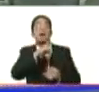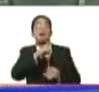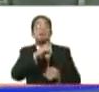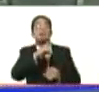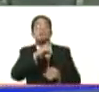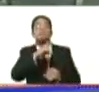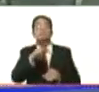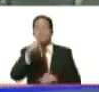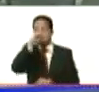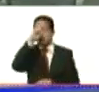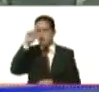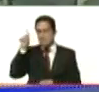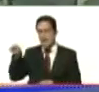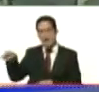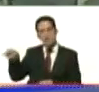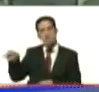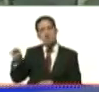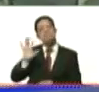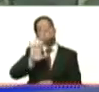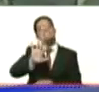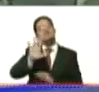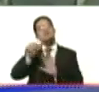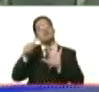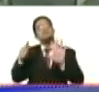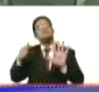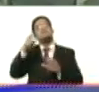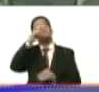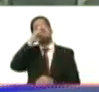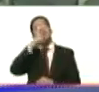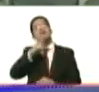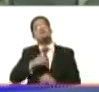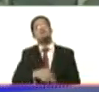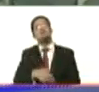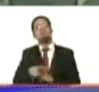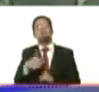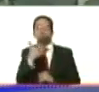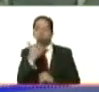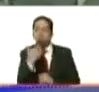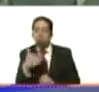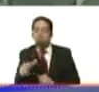Diosdado tiene 56 años, va a cumplir 57 horas en abril.